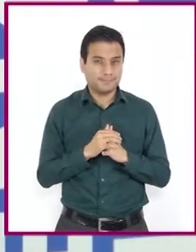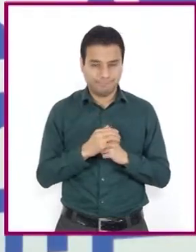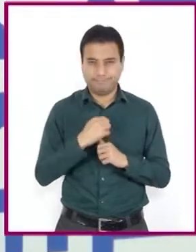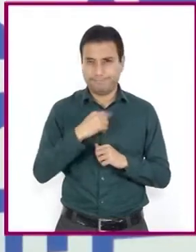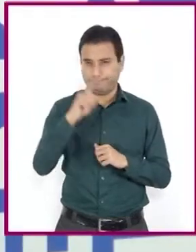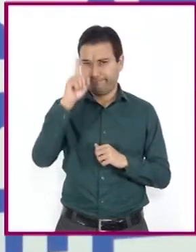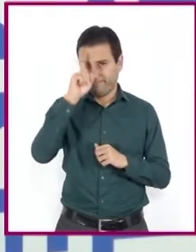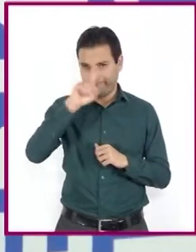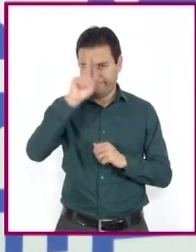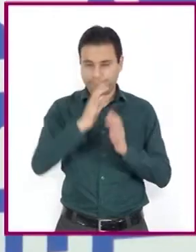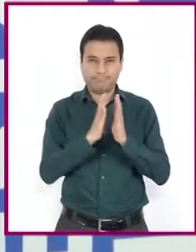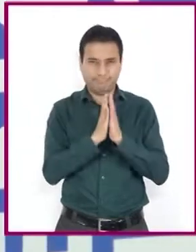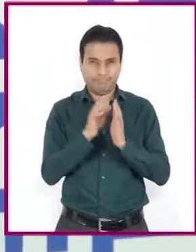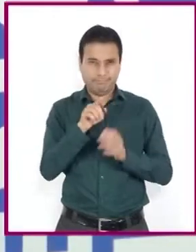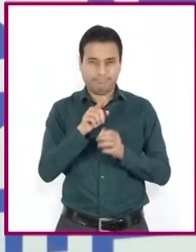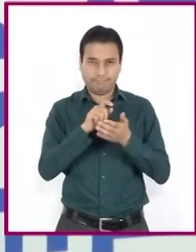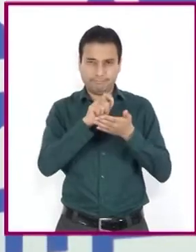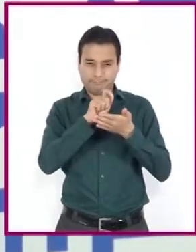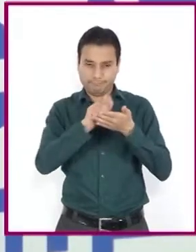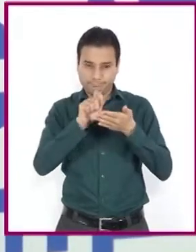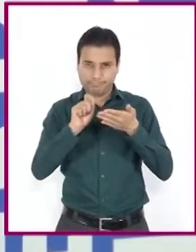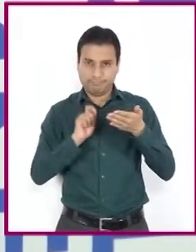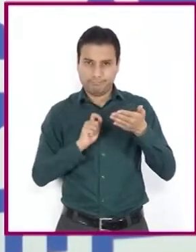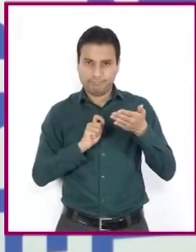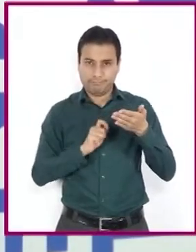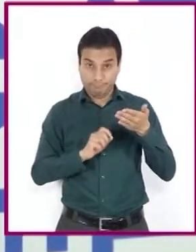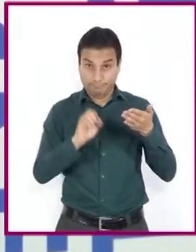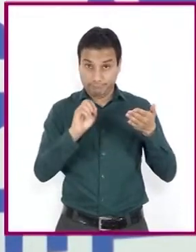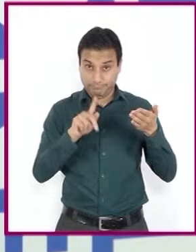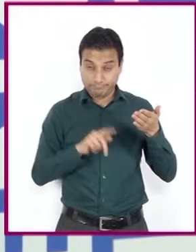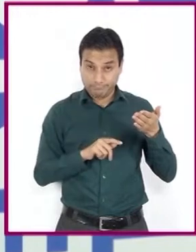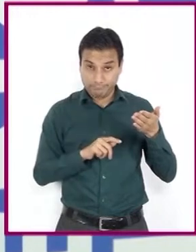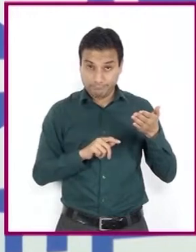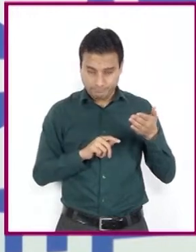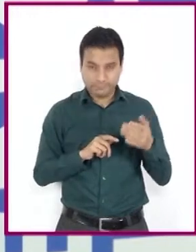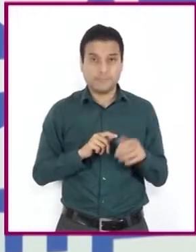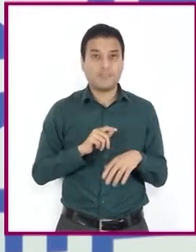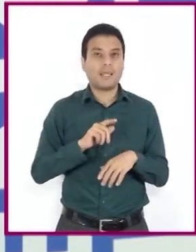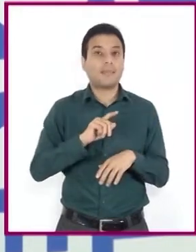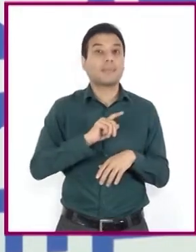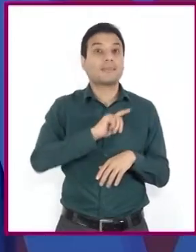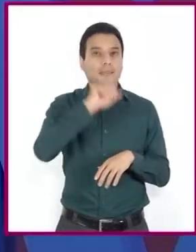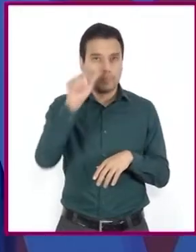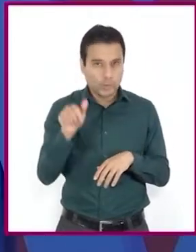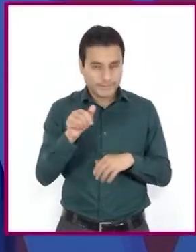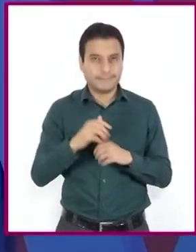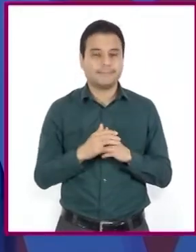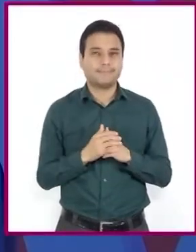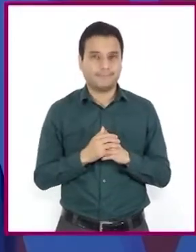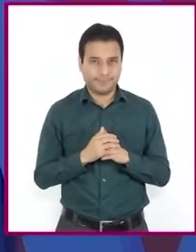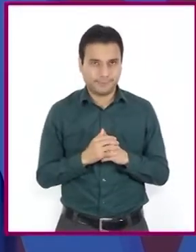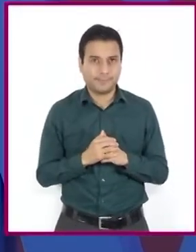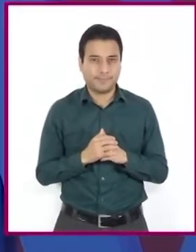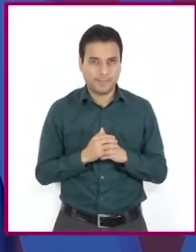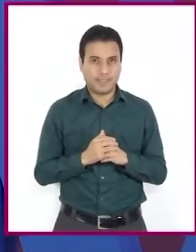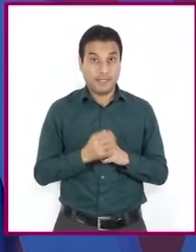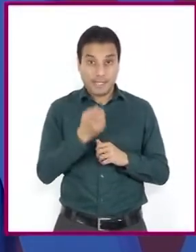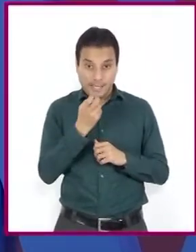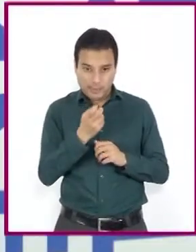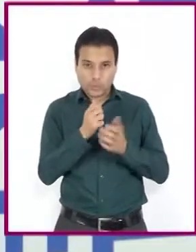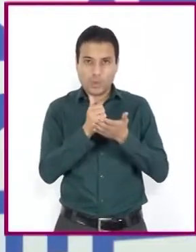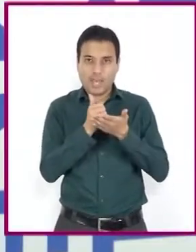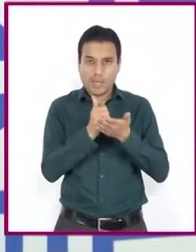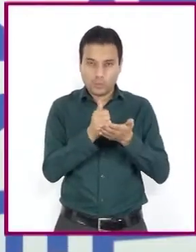Sugiero que vayan tomando nota de sus respuestas a cada pregunta, porque posteriormente estas serán la guía para